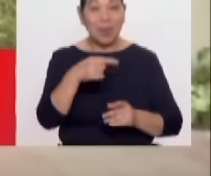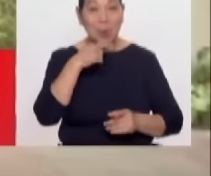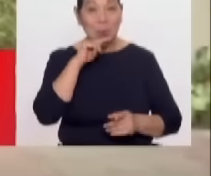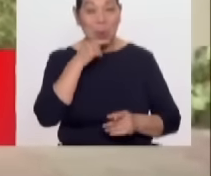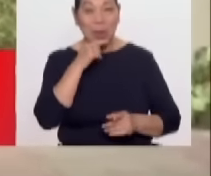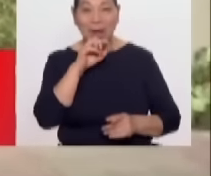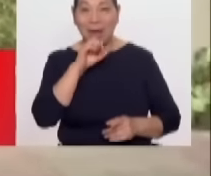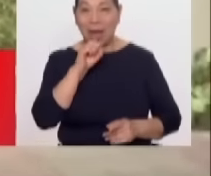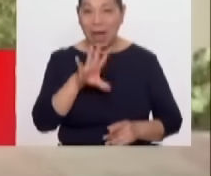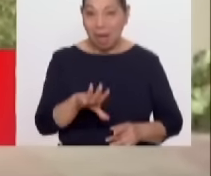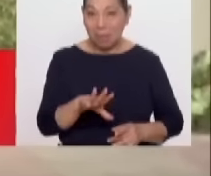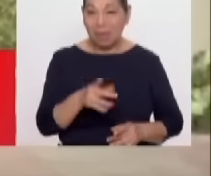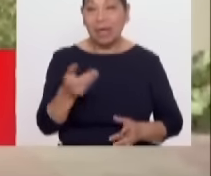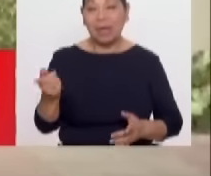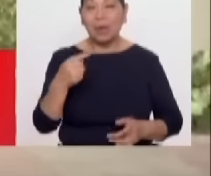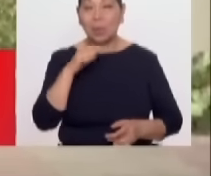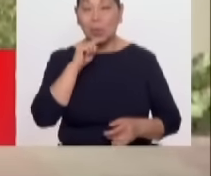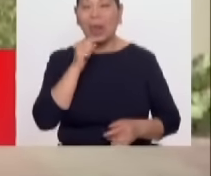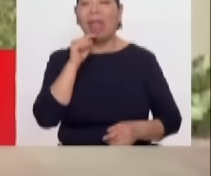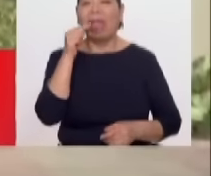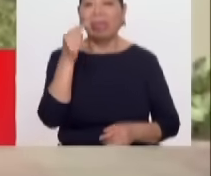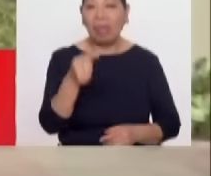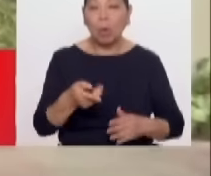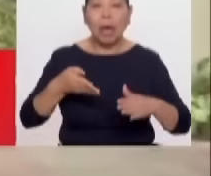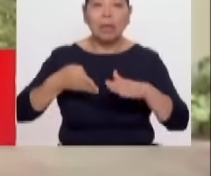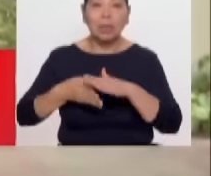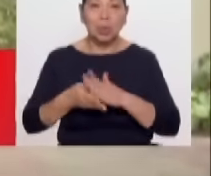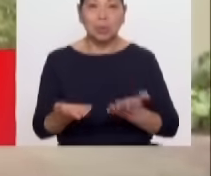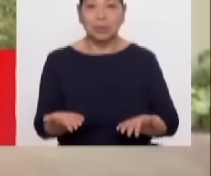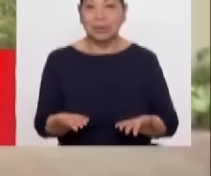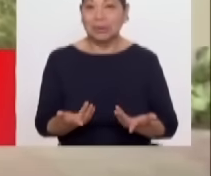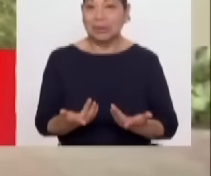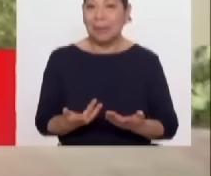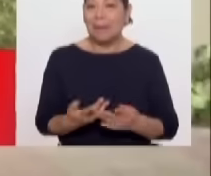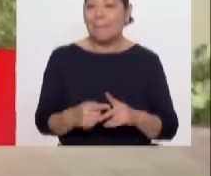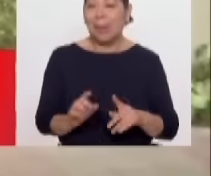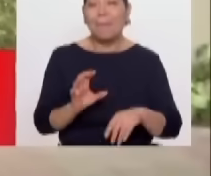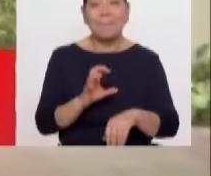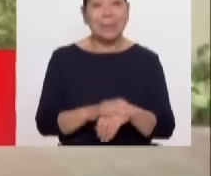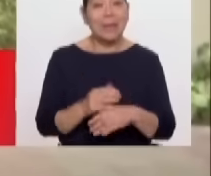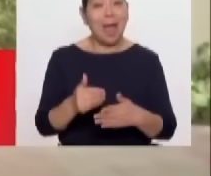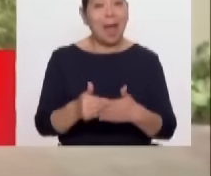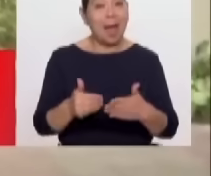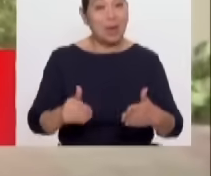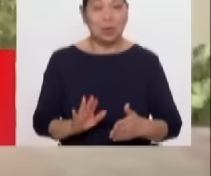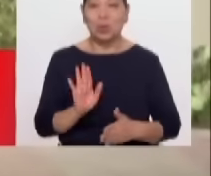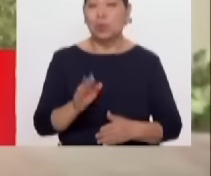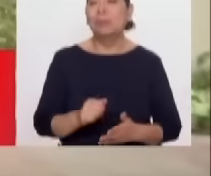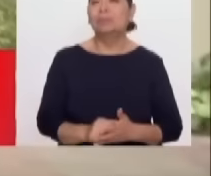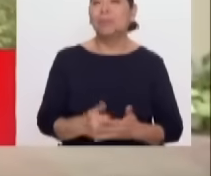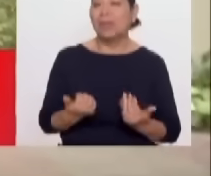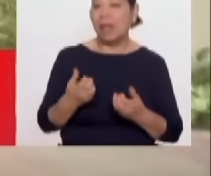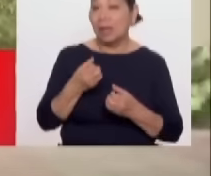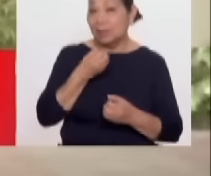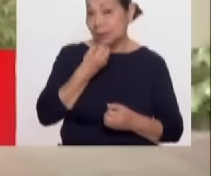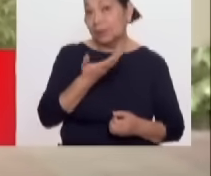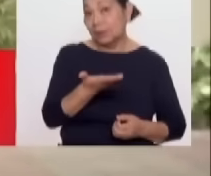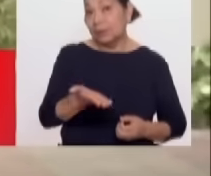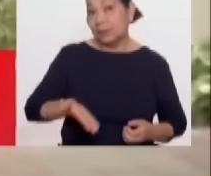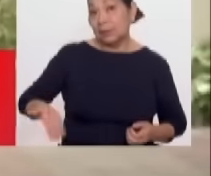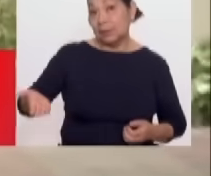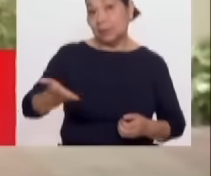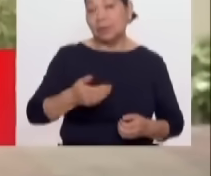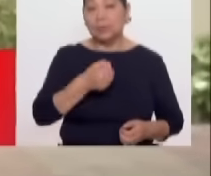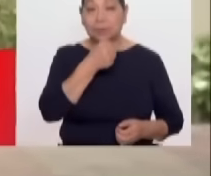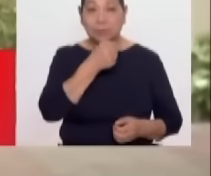realizaba esta grave denuncia de allanamientos y una detención, una presunta detención preliminar en su contra. Es la información que tenemos a esta